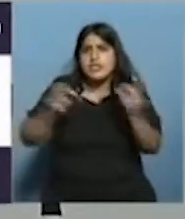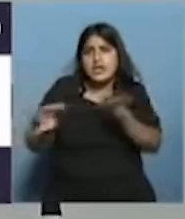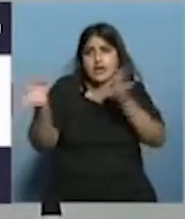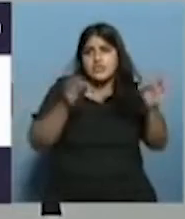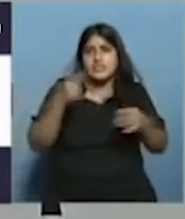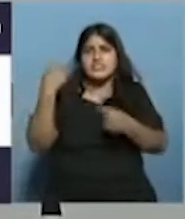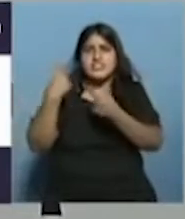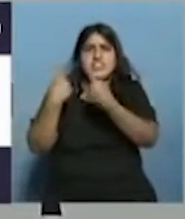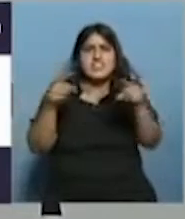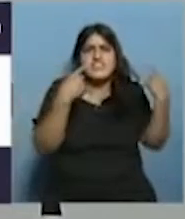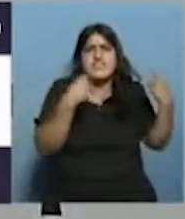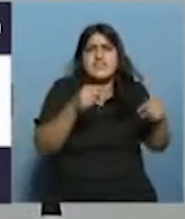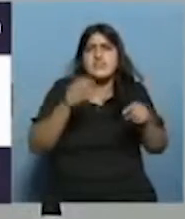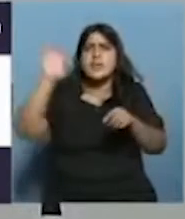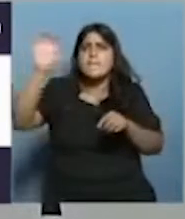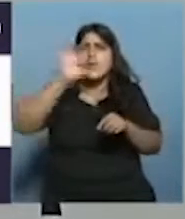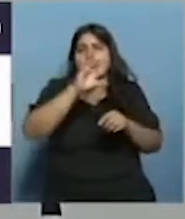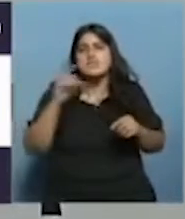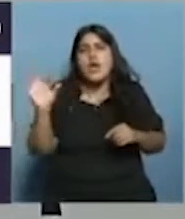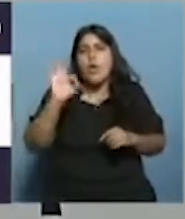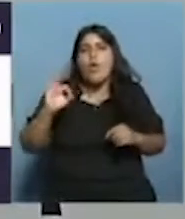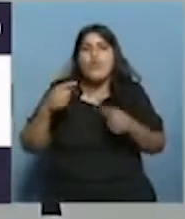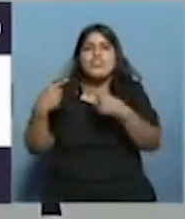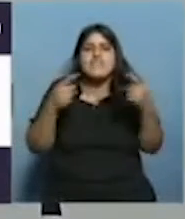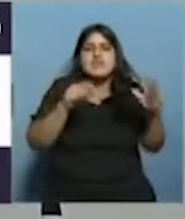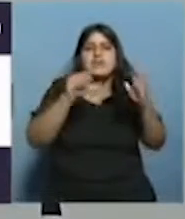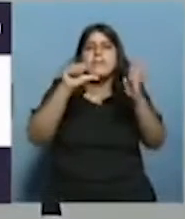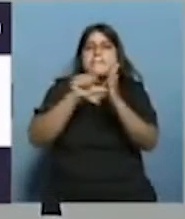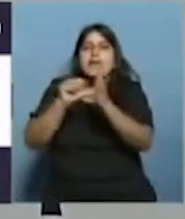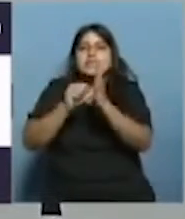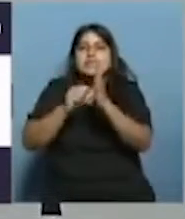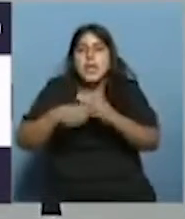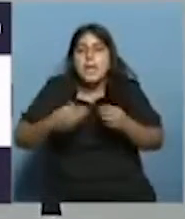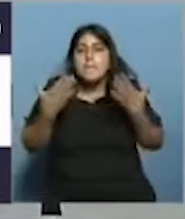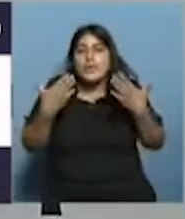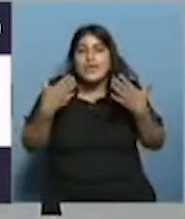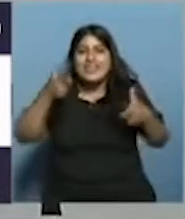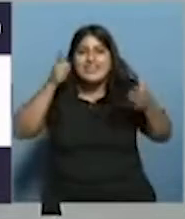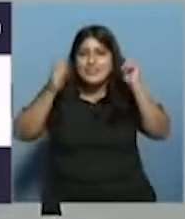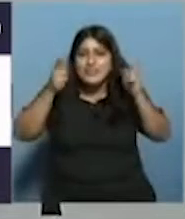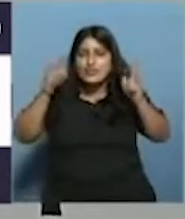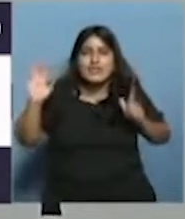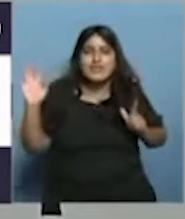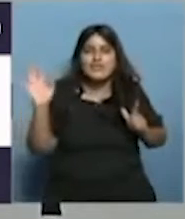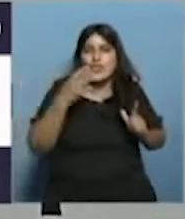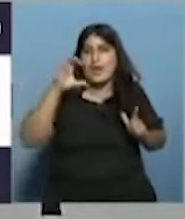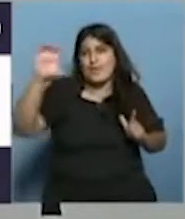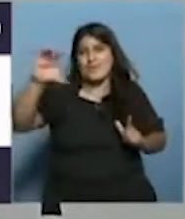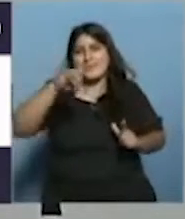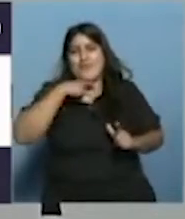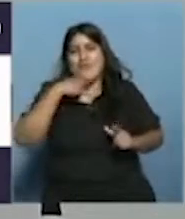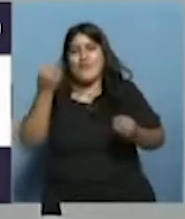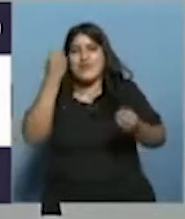distintos países del mundo, puedan disfrutar de las bellezas, de las bondades, de todo lo que nos brinda este